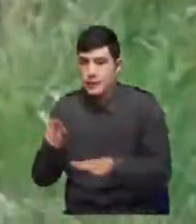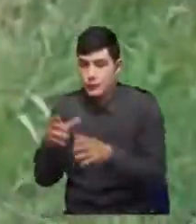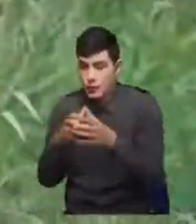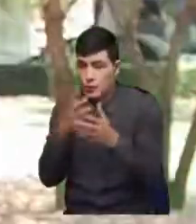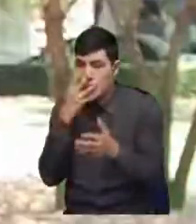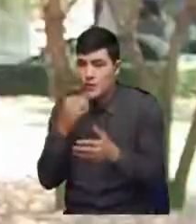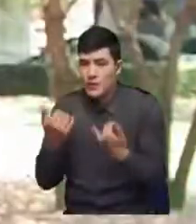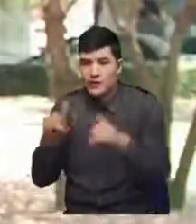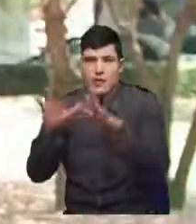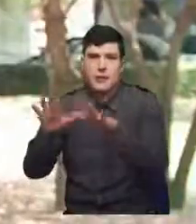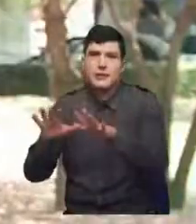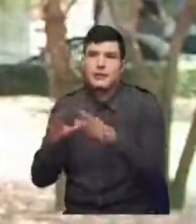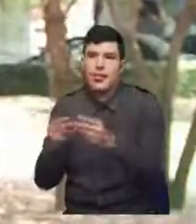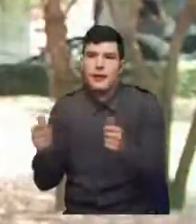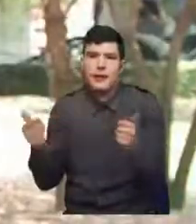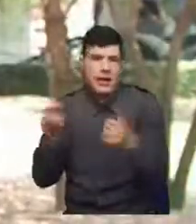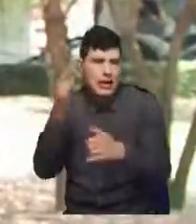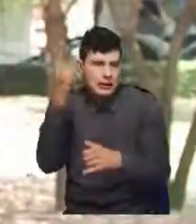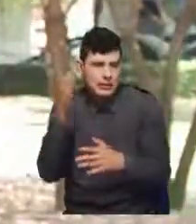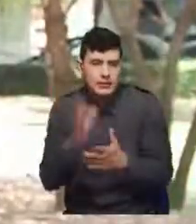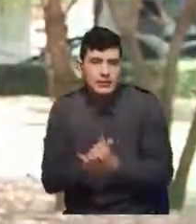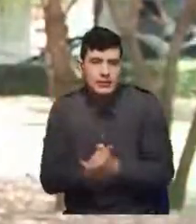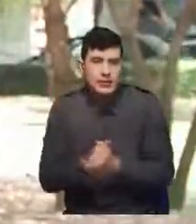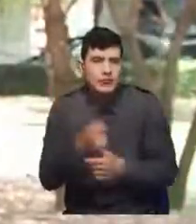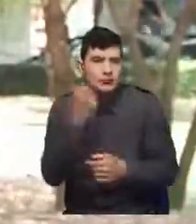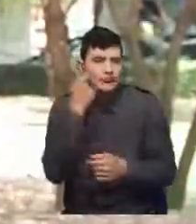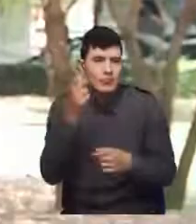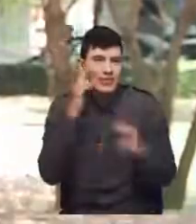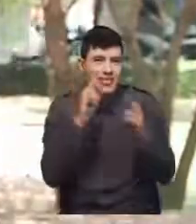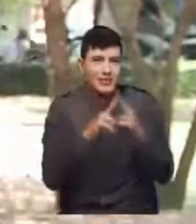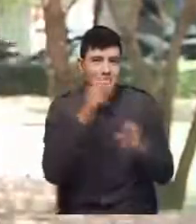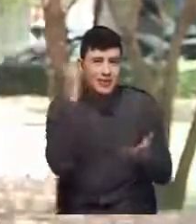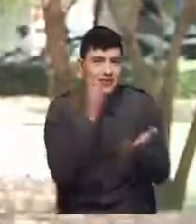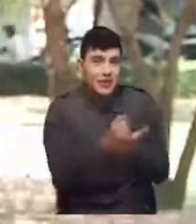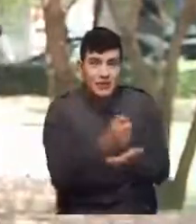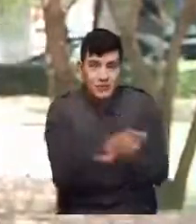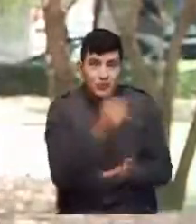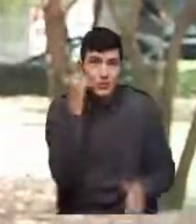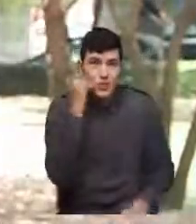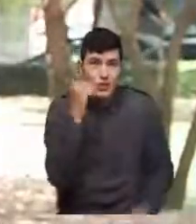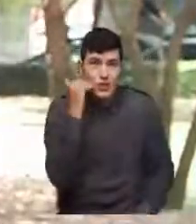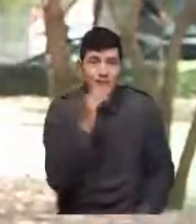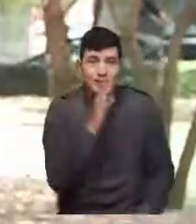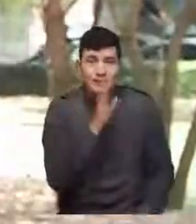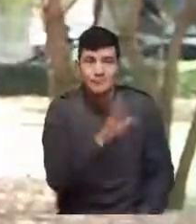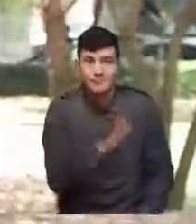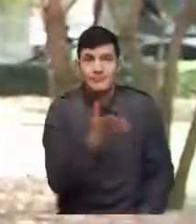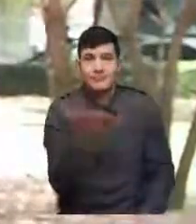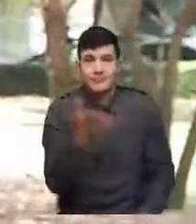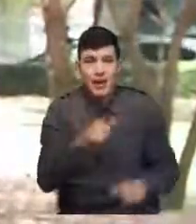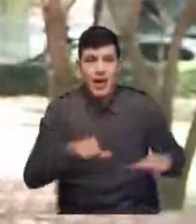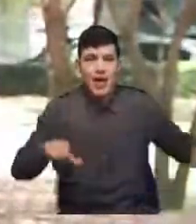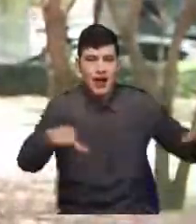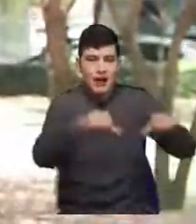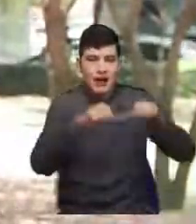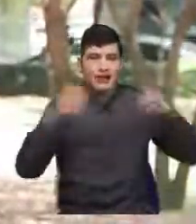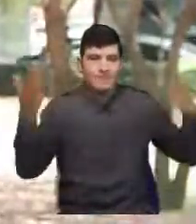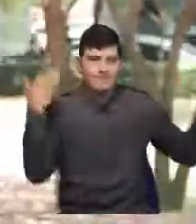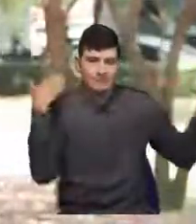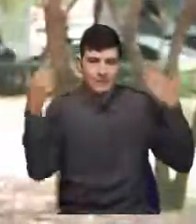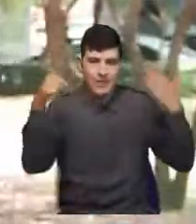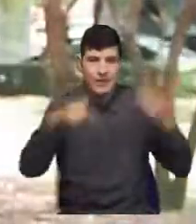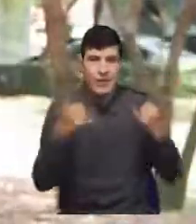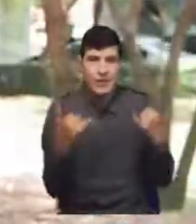y en las últimas horas se conoció el asesinato de una mujer en la zona rural del municipio de tibú en ese